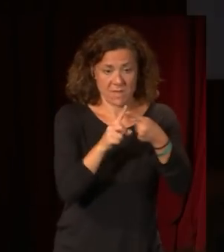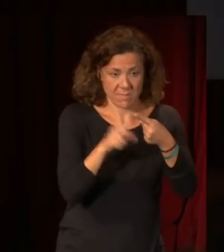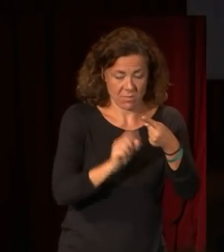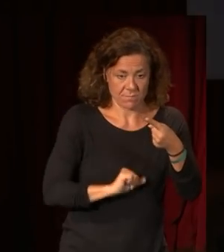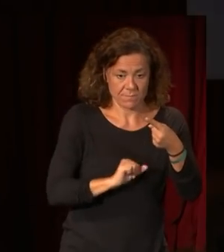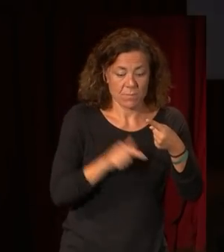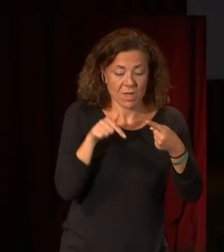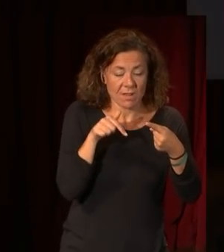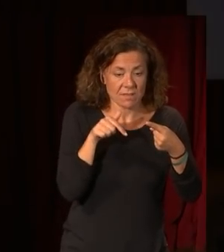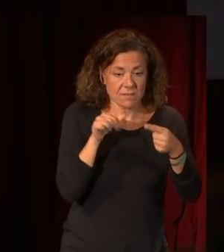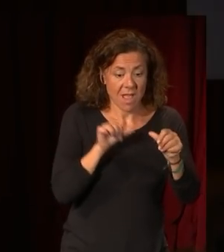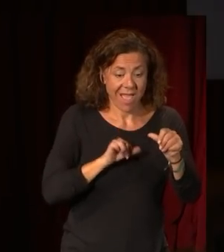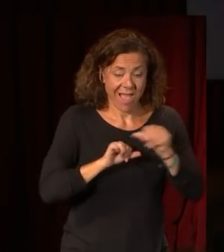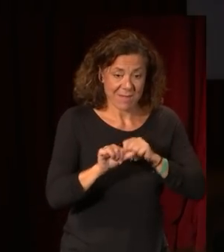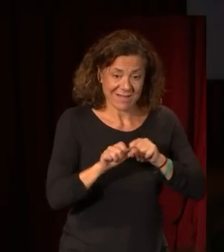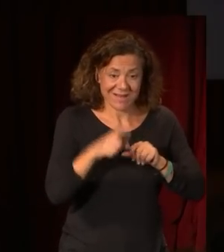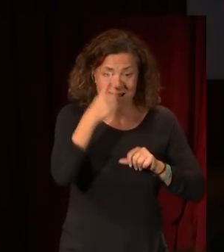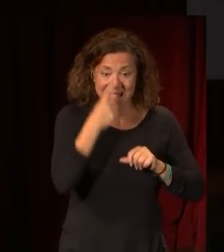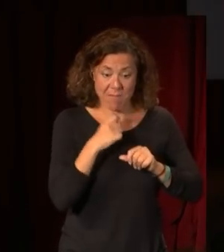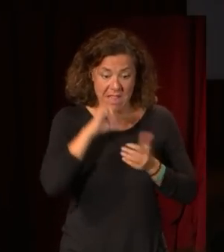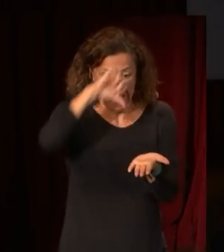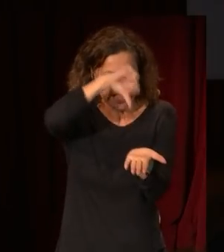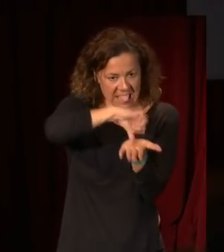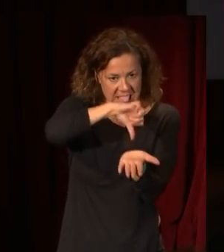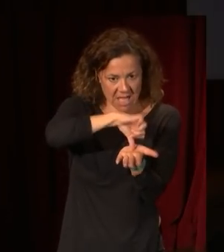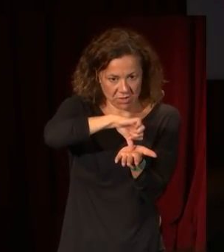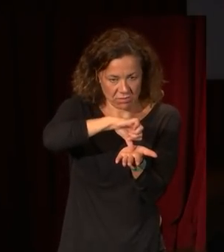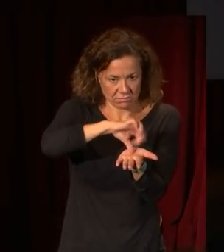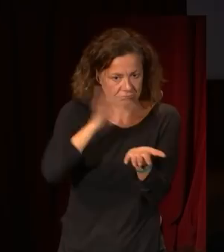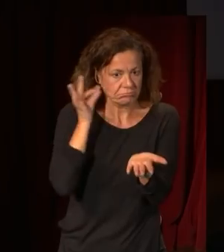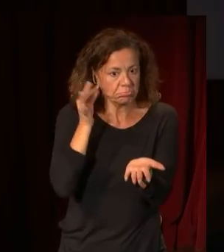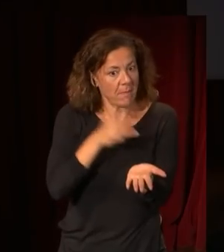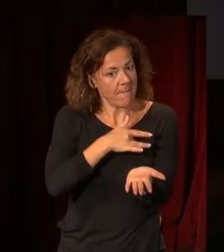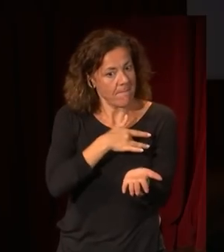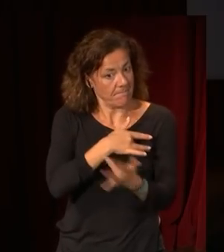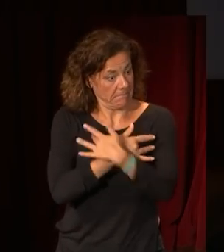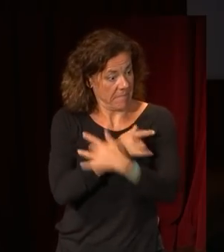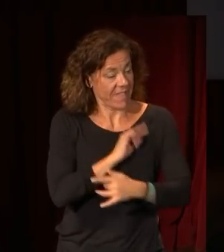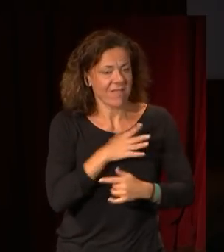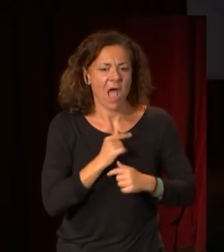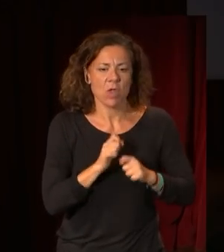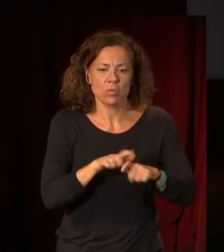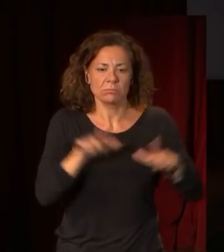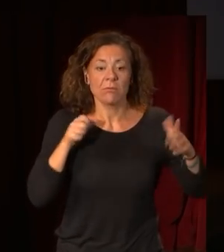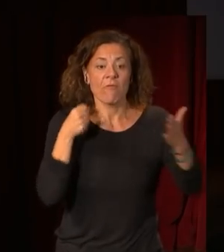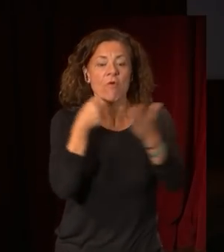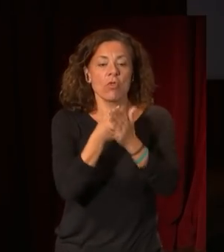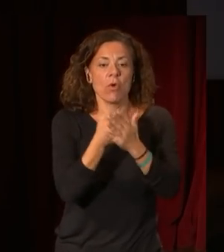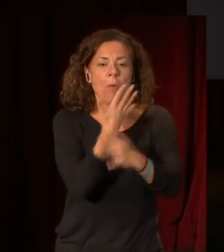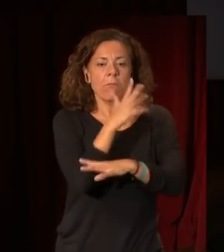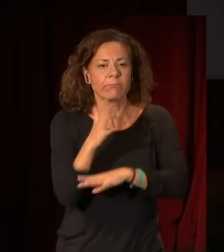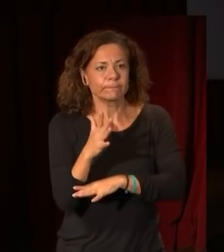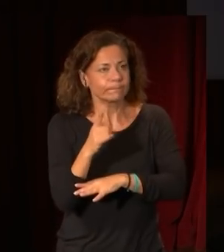a partir de la imagen epi céntrica de la piedad bermejo construye un paisaje absolutamente